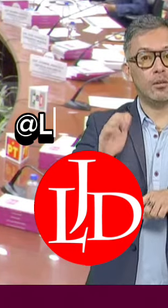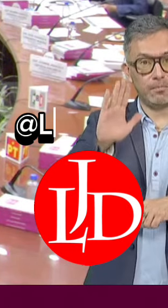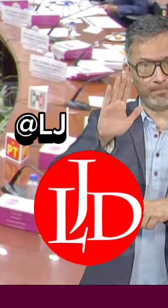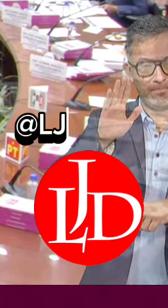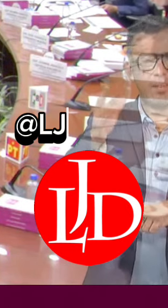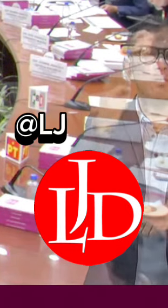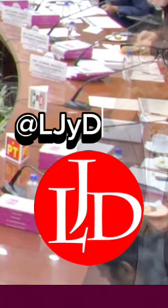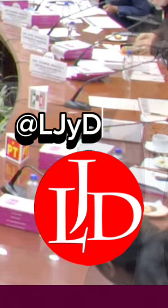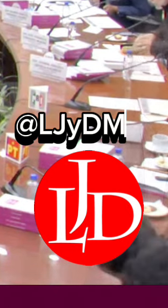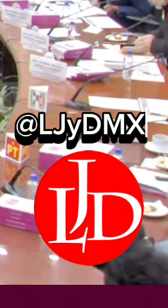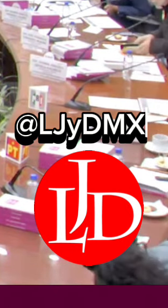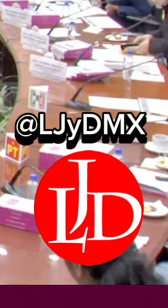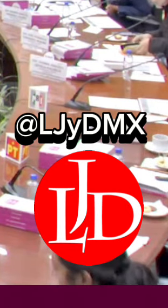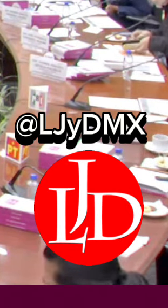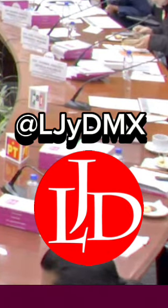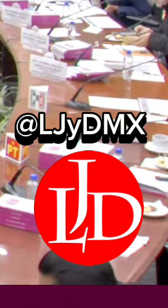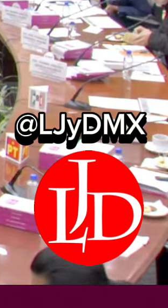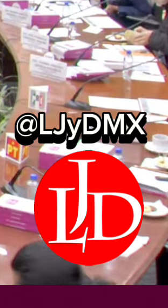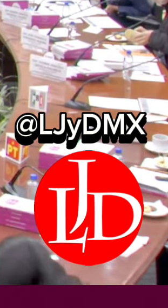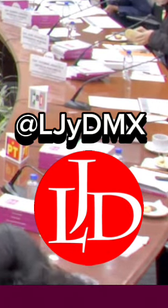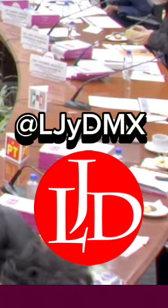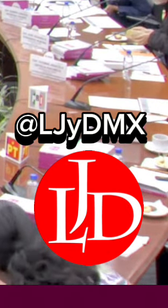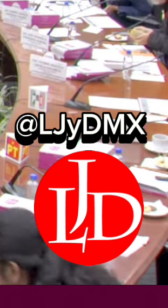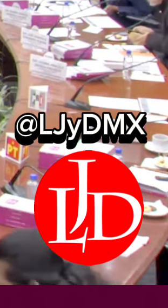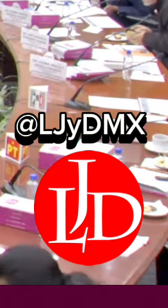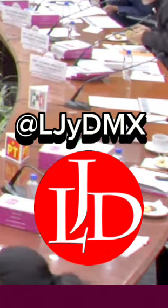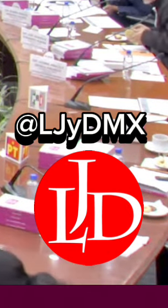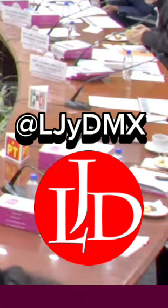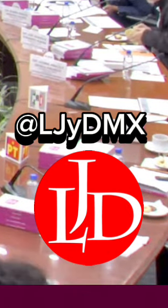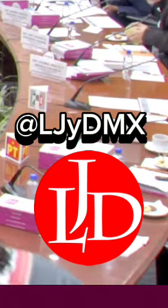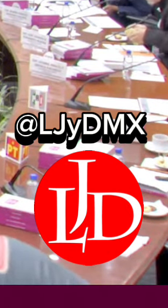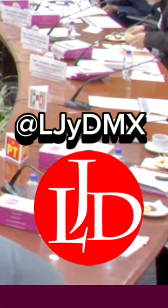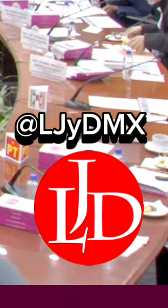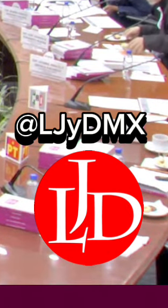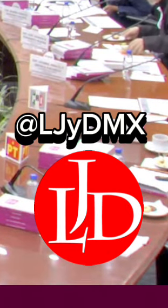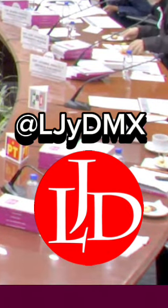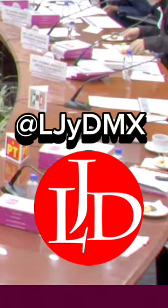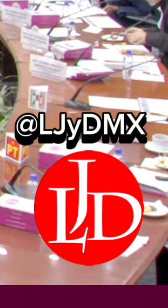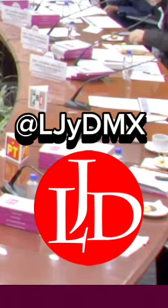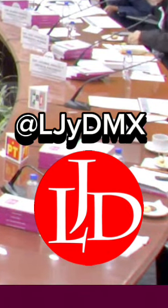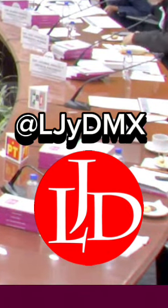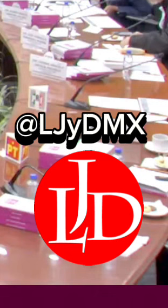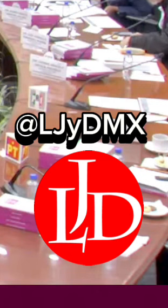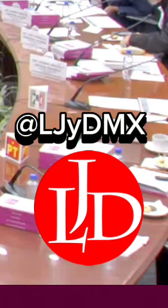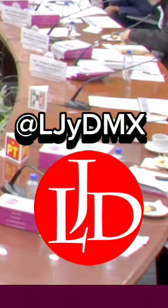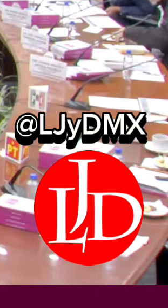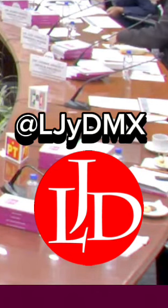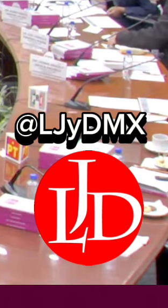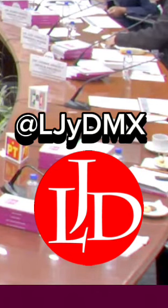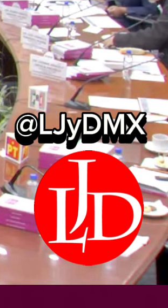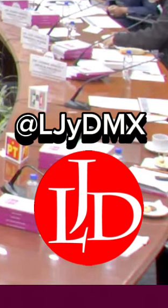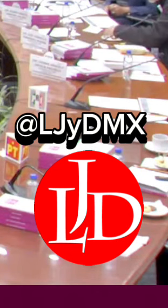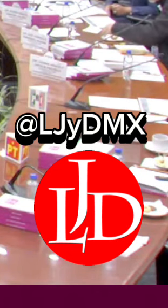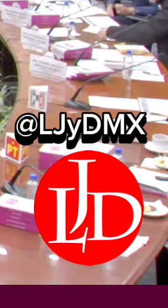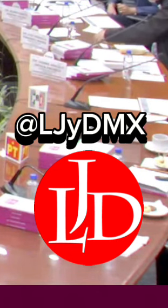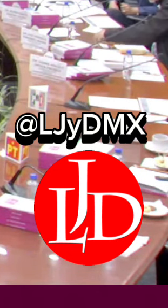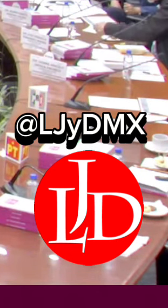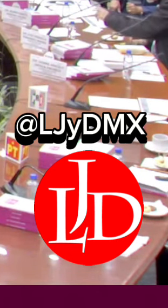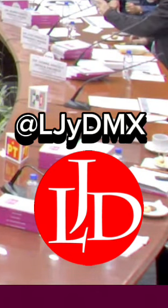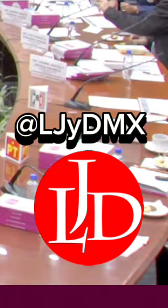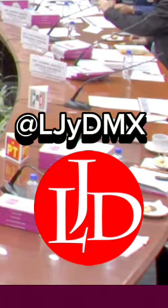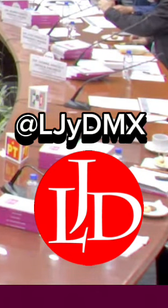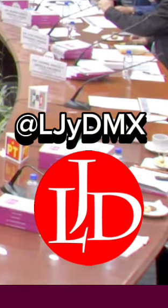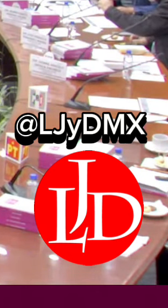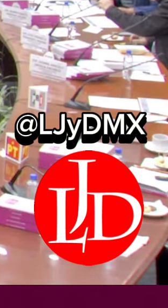Diputado Fernández Noroña. He estado siguiendo con mucha atención la discusión y yo creo que hay